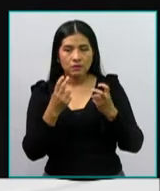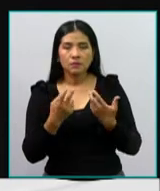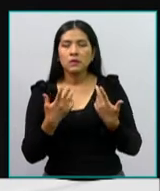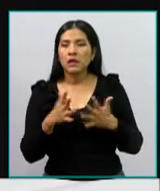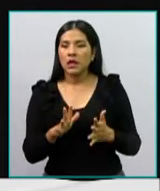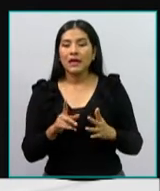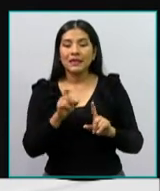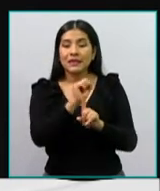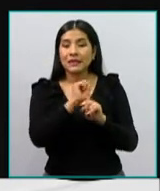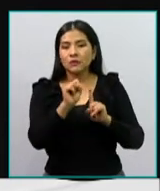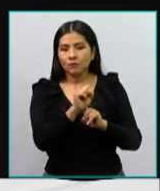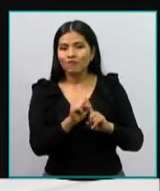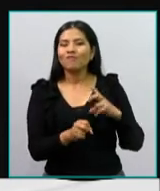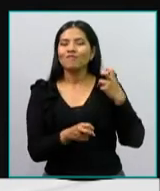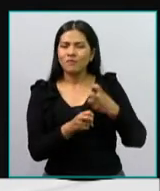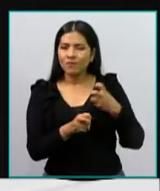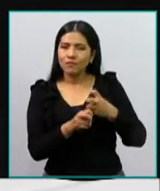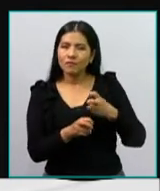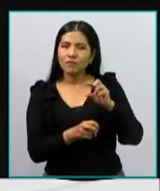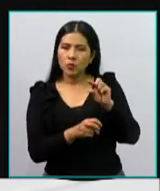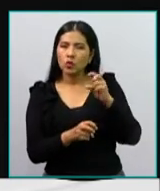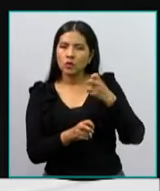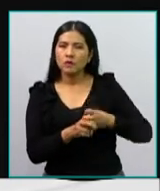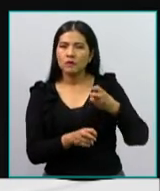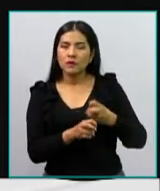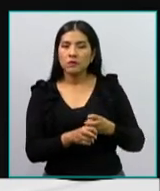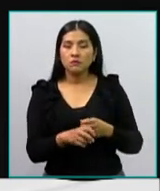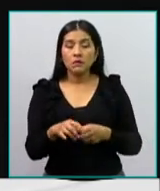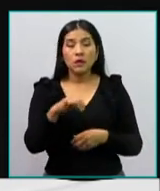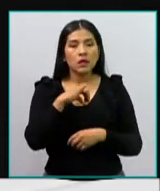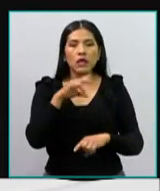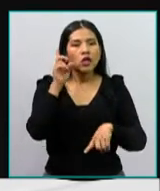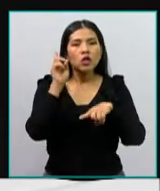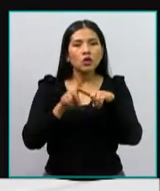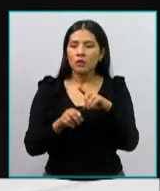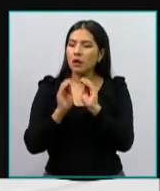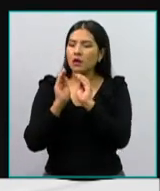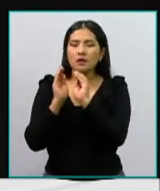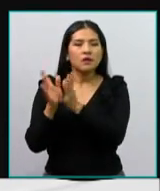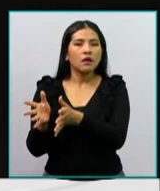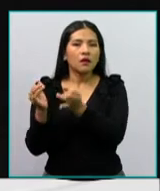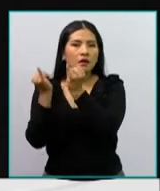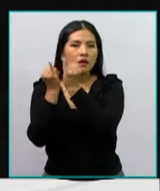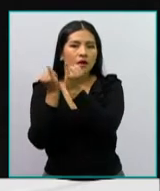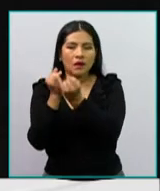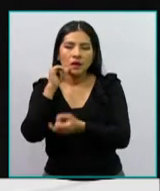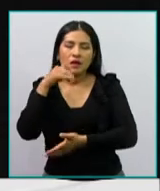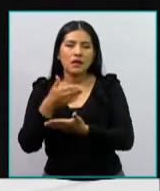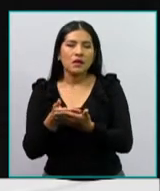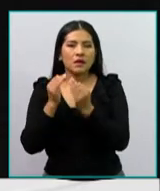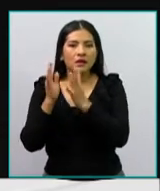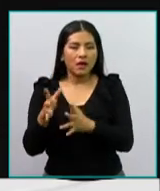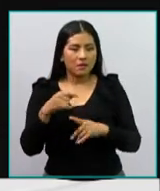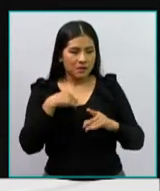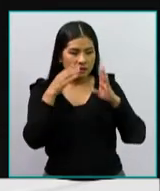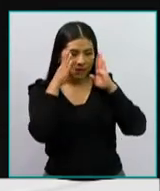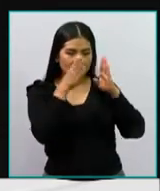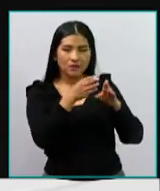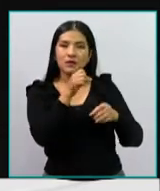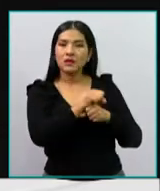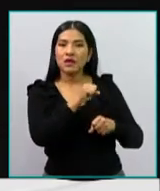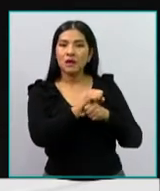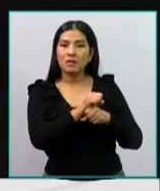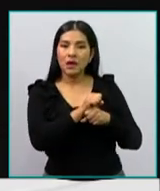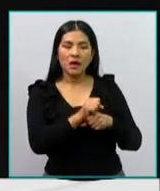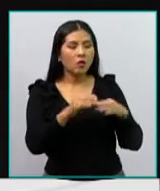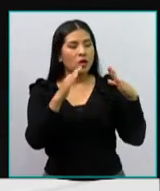un poco difícil, ¿no? Porque no puedo descuidar el hecho de tener una hija y el trabajo,